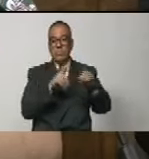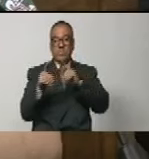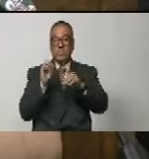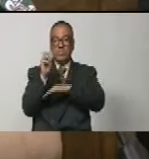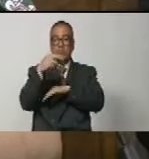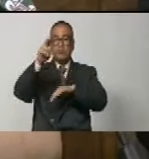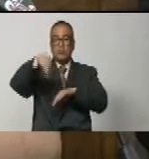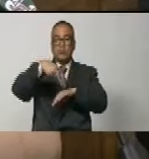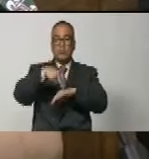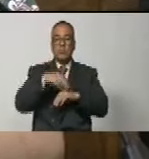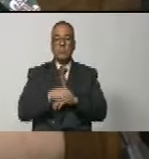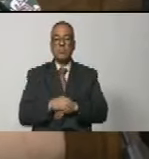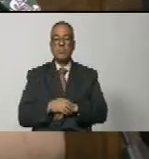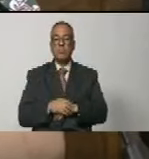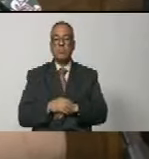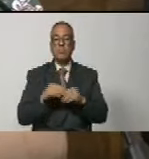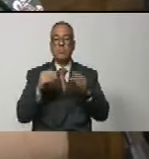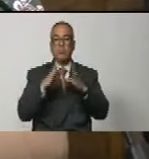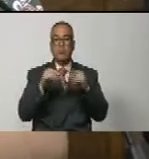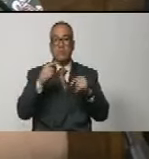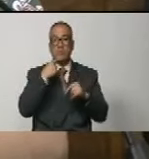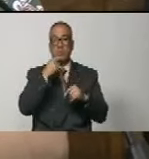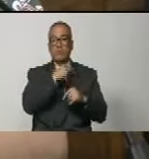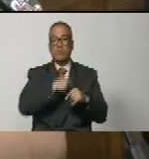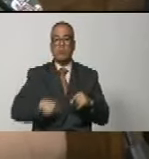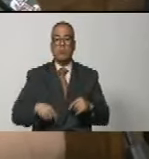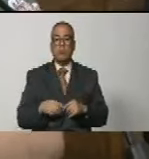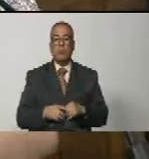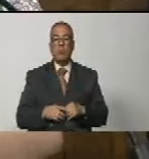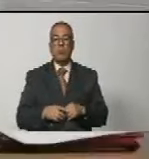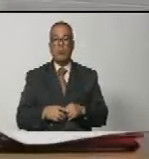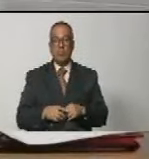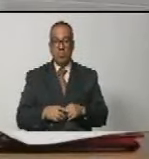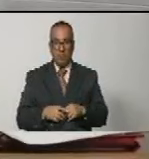y de Debates de la Asamblea Nacional. Es todo, ciudadano presidente.